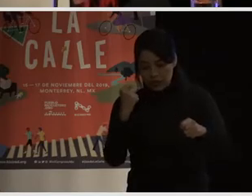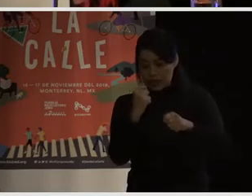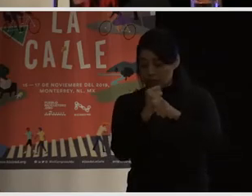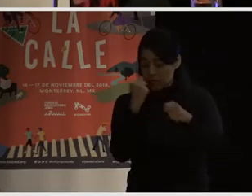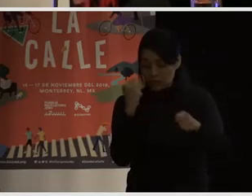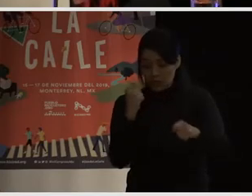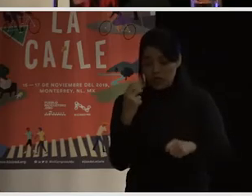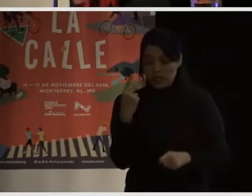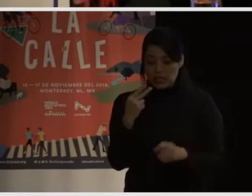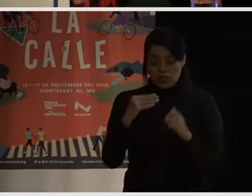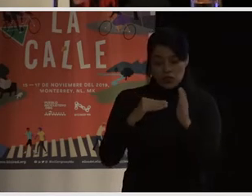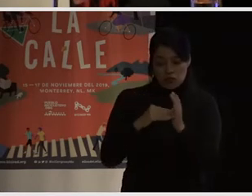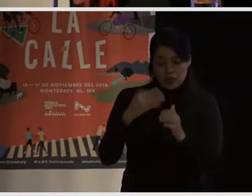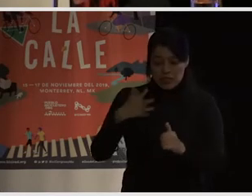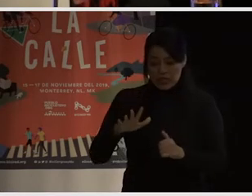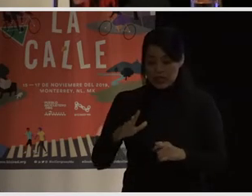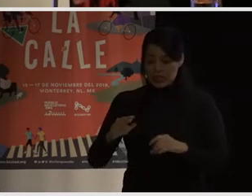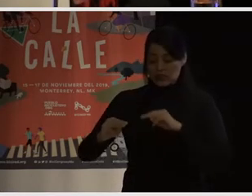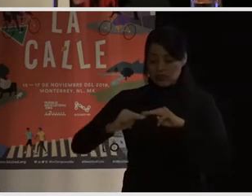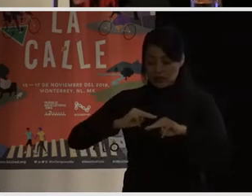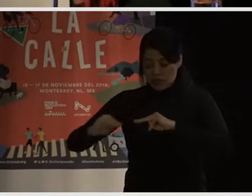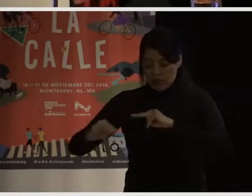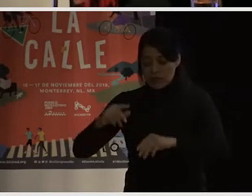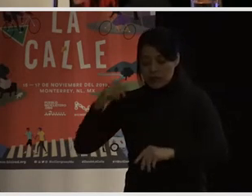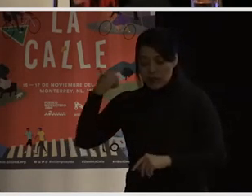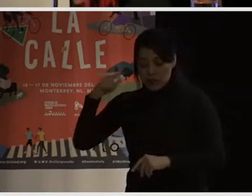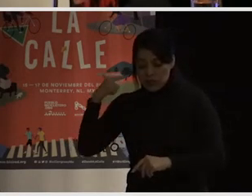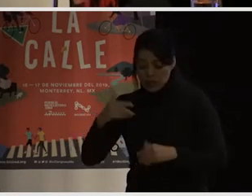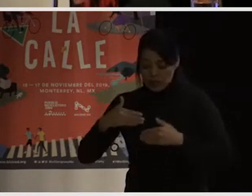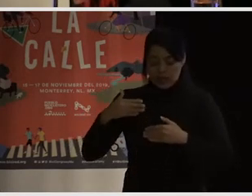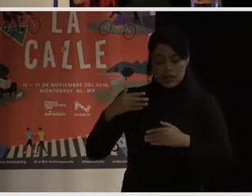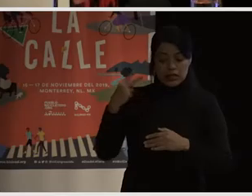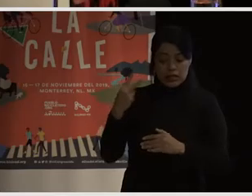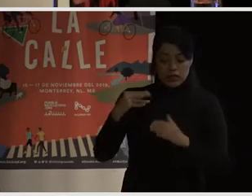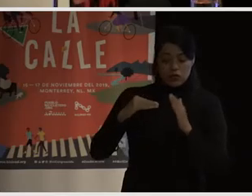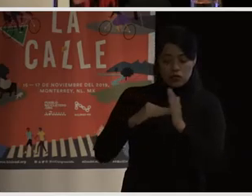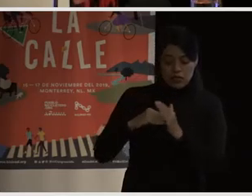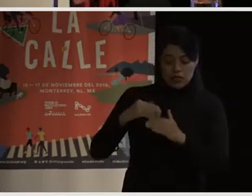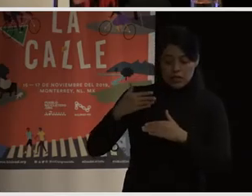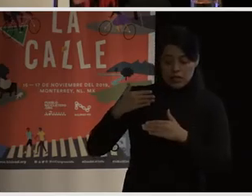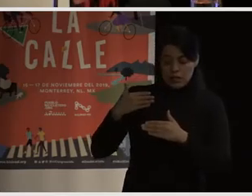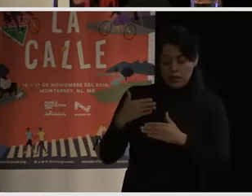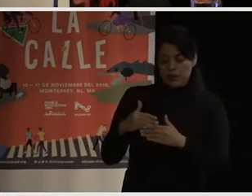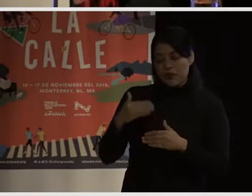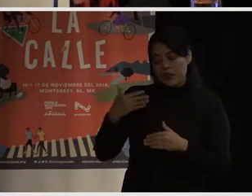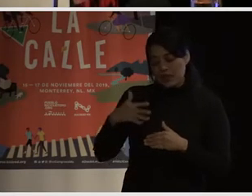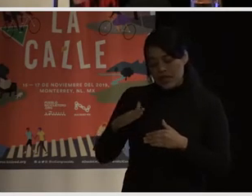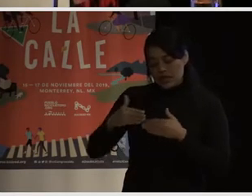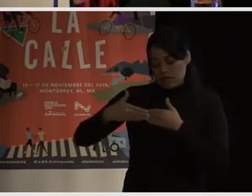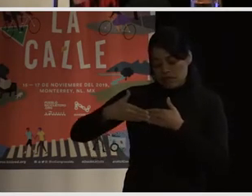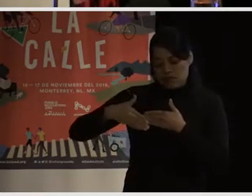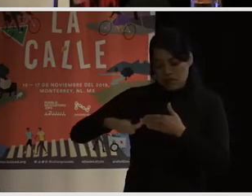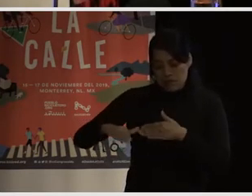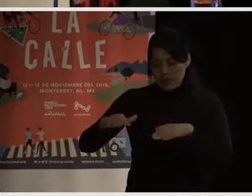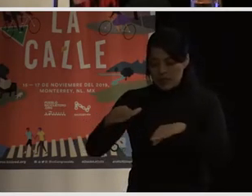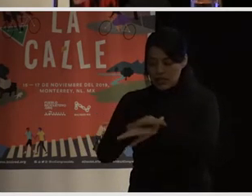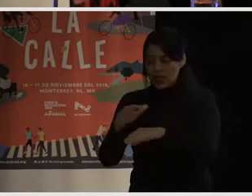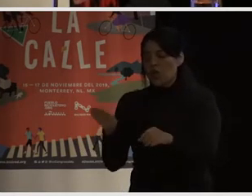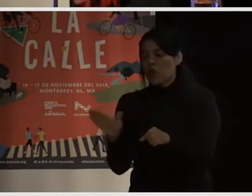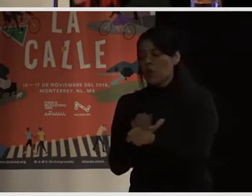la dinámica en el área metropolitana de guadalajara del 2010 a la fecha es otra pues la vivienda está en la periferia